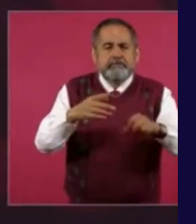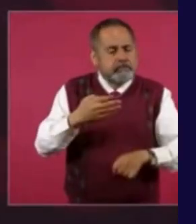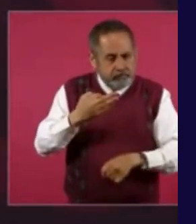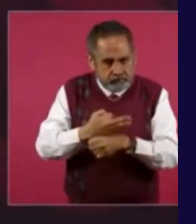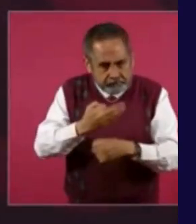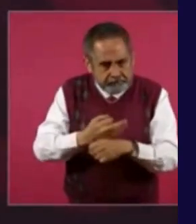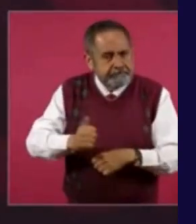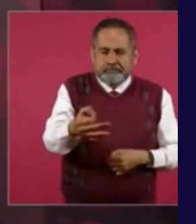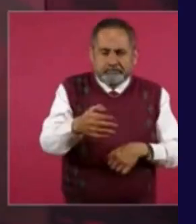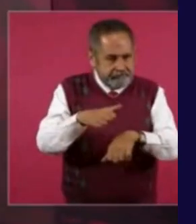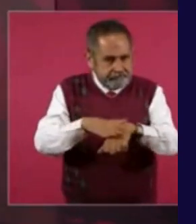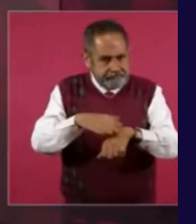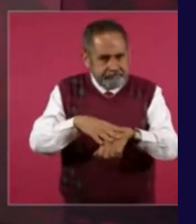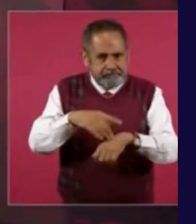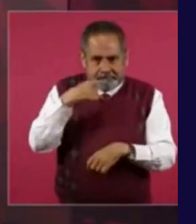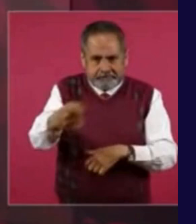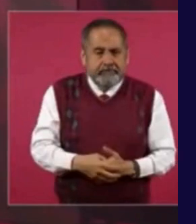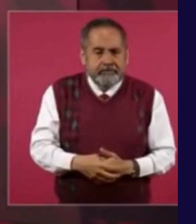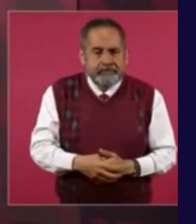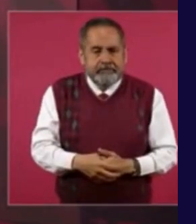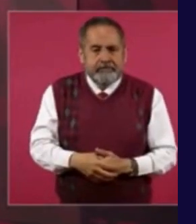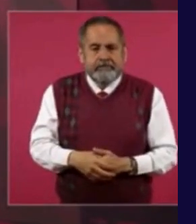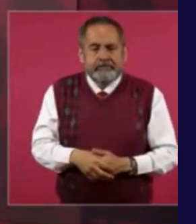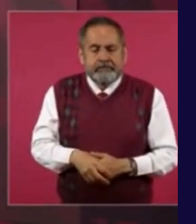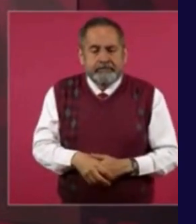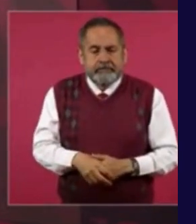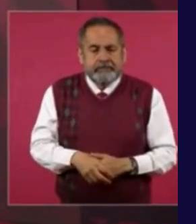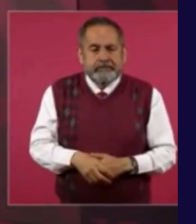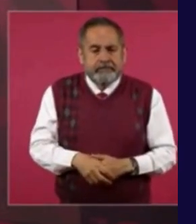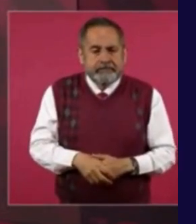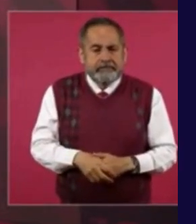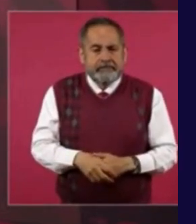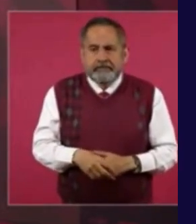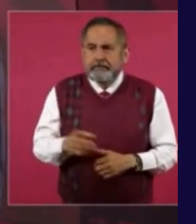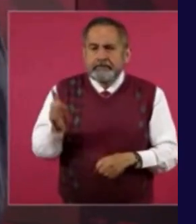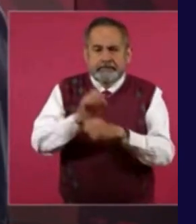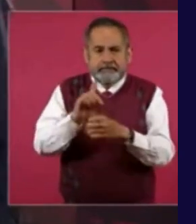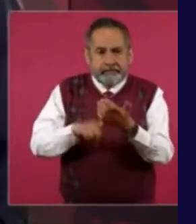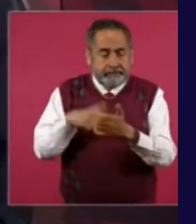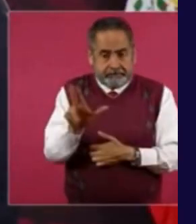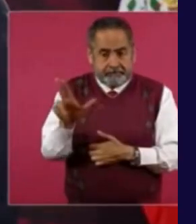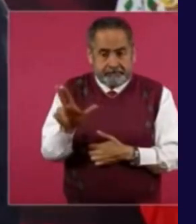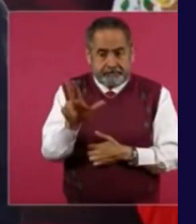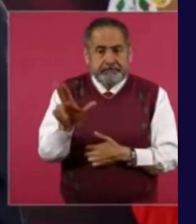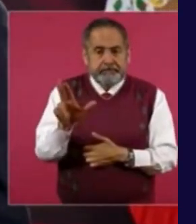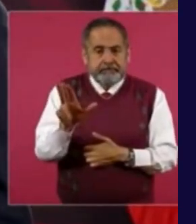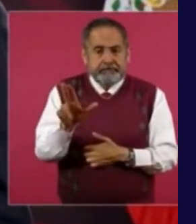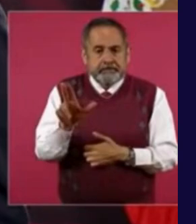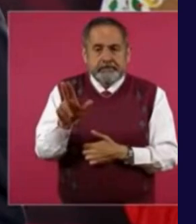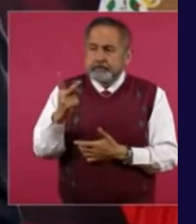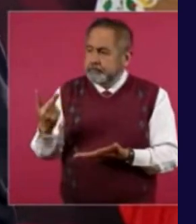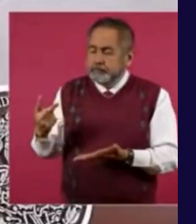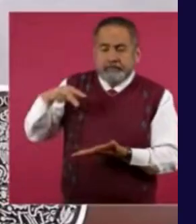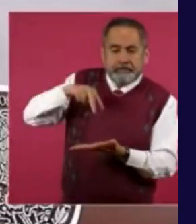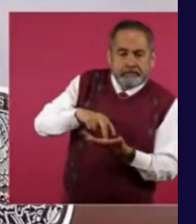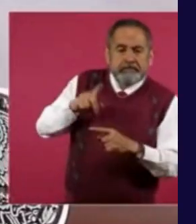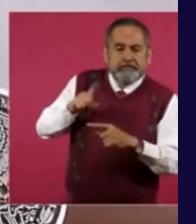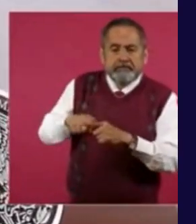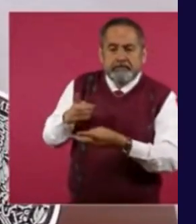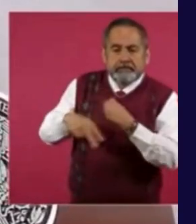matutina de hoy en Palacio Nacional el presidente Andrés Manuel López Obrador abordó varios temas de relevancia nacional e